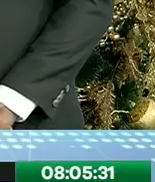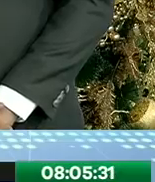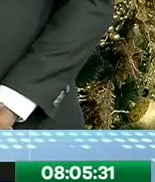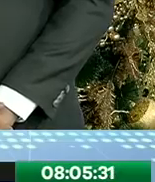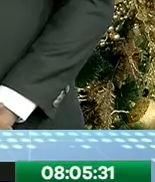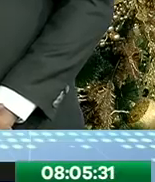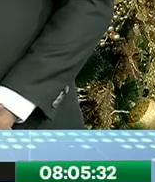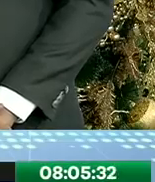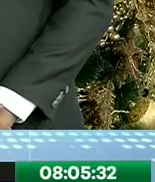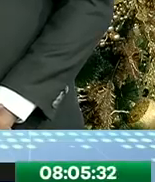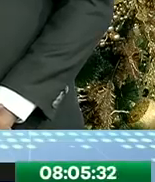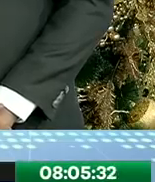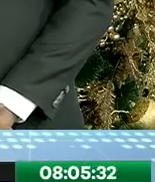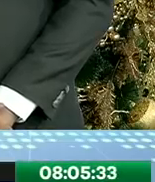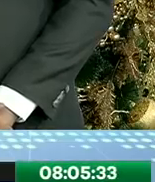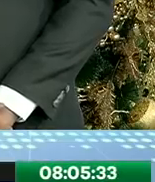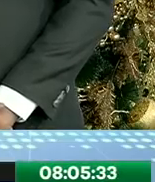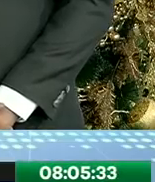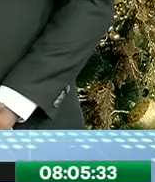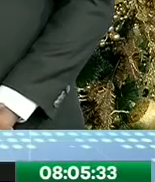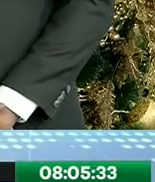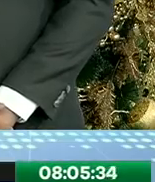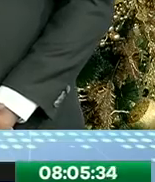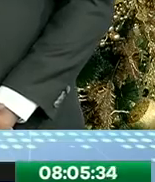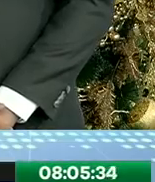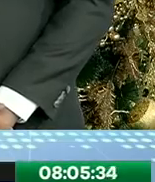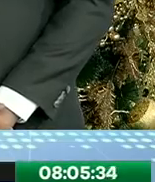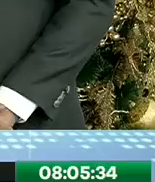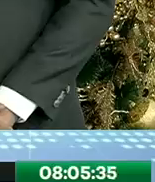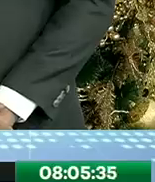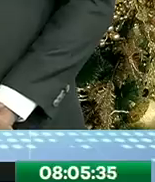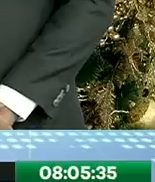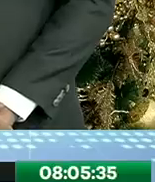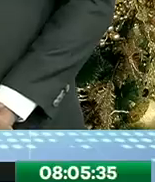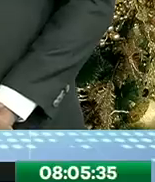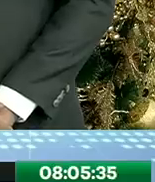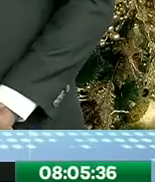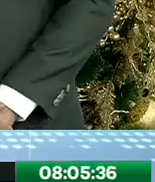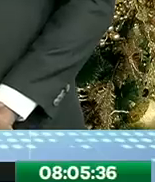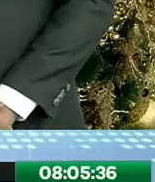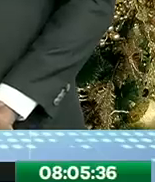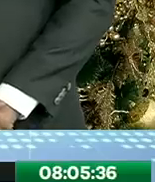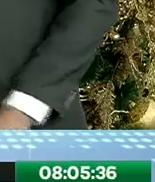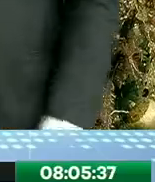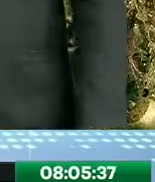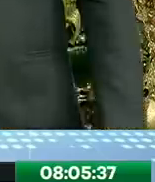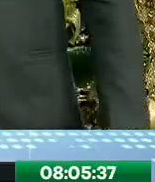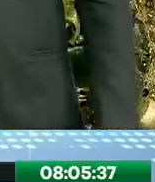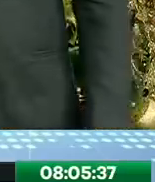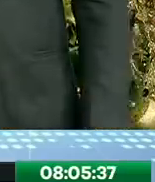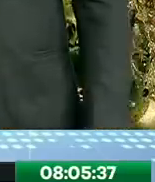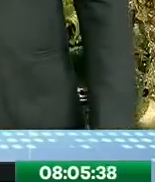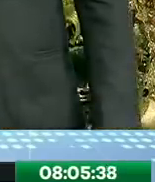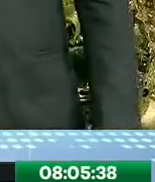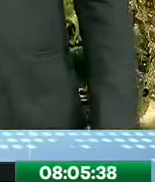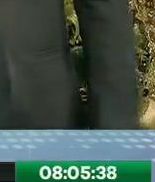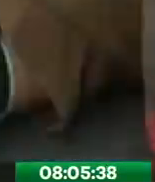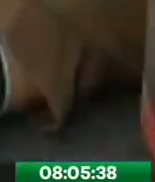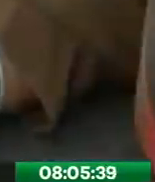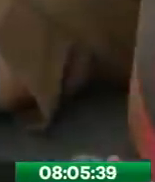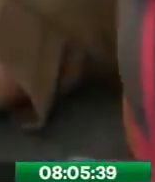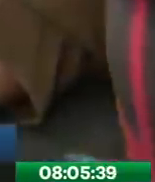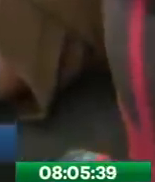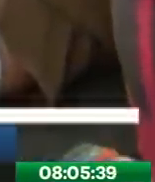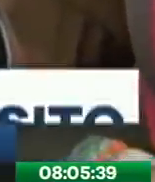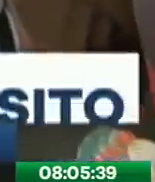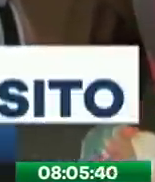Fuerte. Fuerte, porque estaba, pero más ñato, ya digo, que el que sabemos. Claro. ¿Ah? Lo que pasa es, como tú dices, ¿no? Esa garuita con